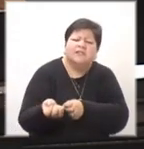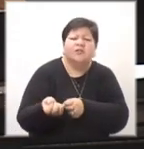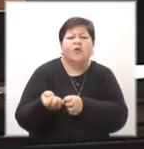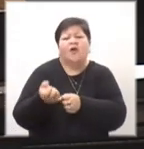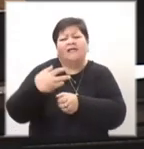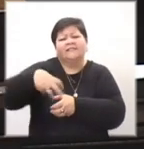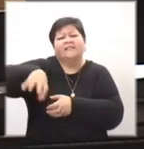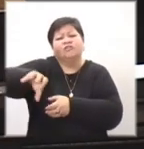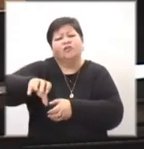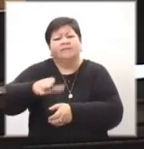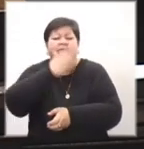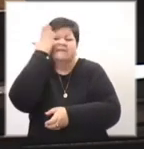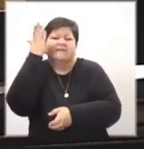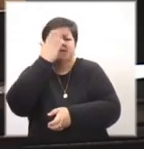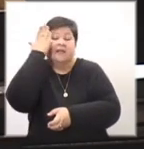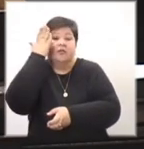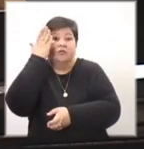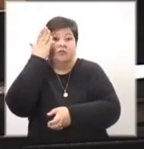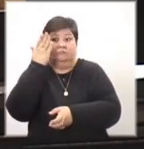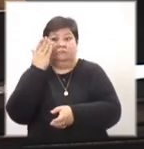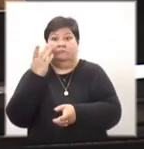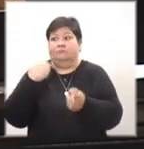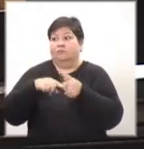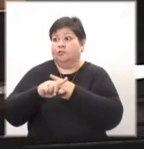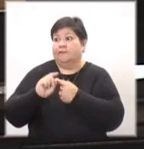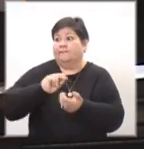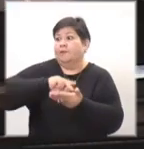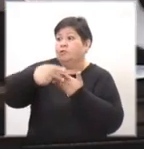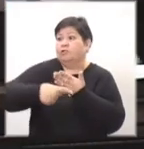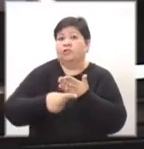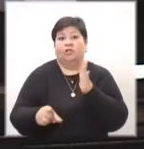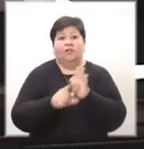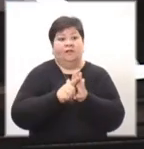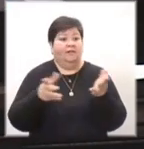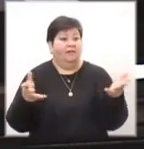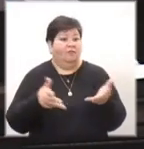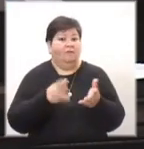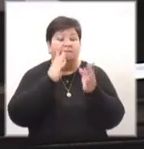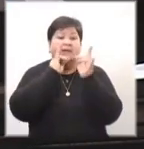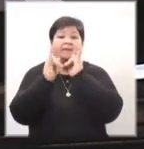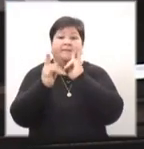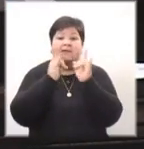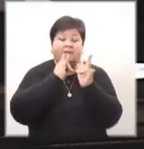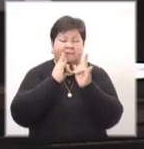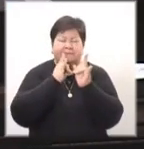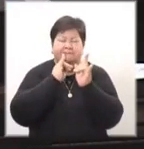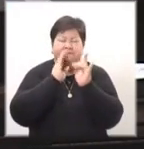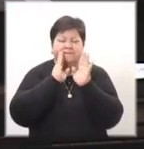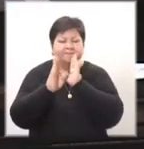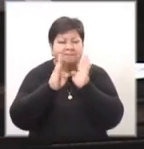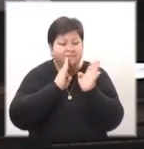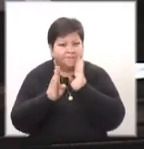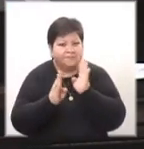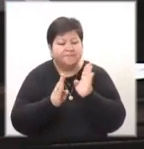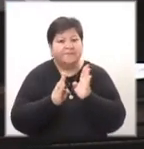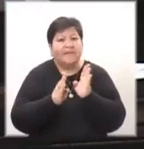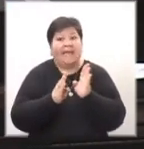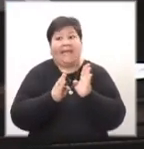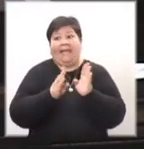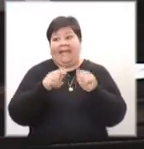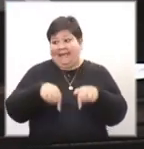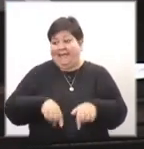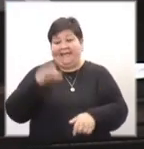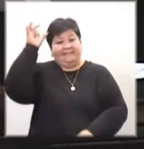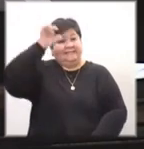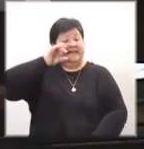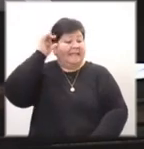y se transformó en el proyecto de ley enviado al Parlamento. Nuestra bancada en el Senado trabajó